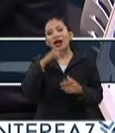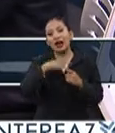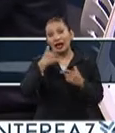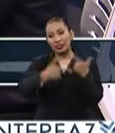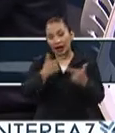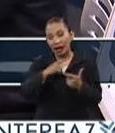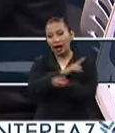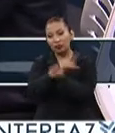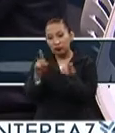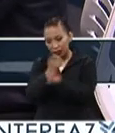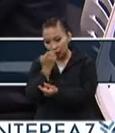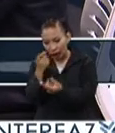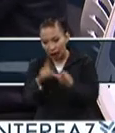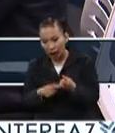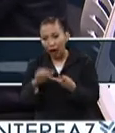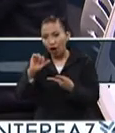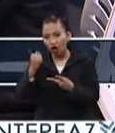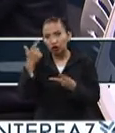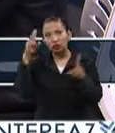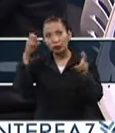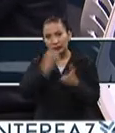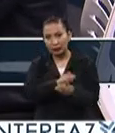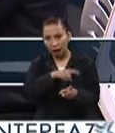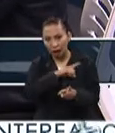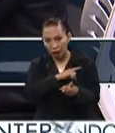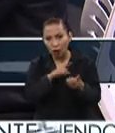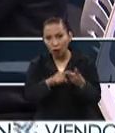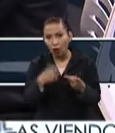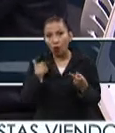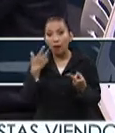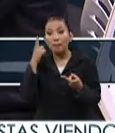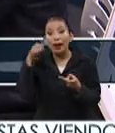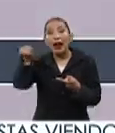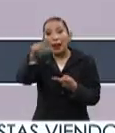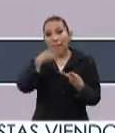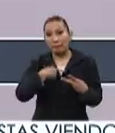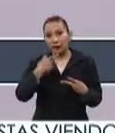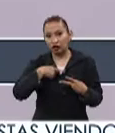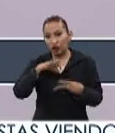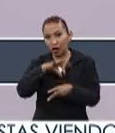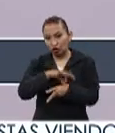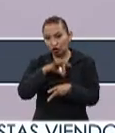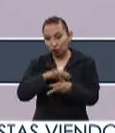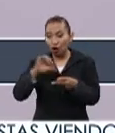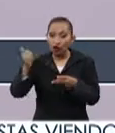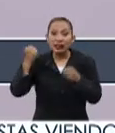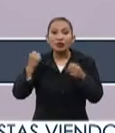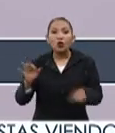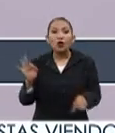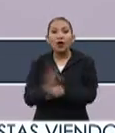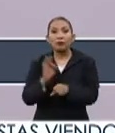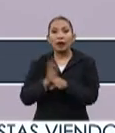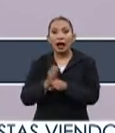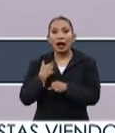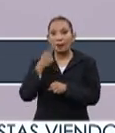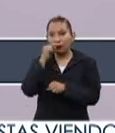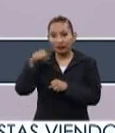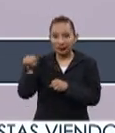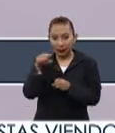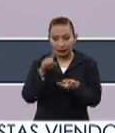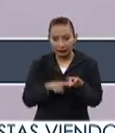de convivencia escolar, está uno sobre salud, sobre todo para personal médico, uno sobre seguridad para fuerzas de